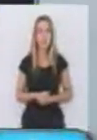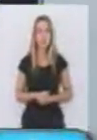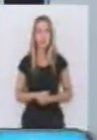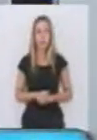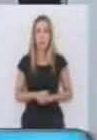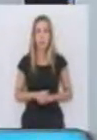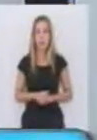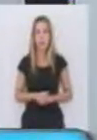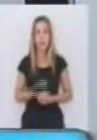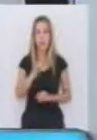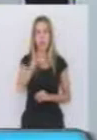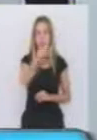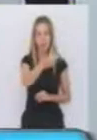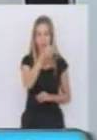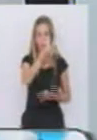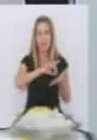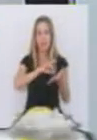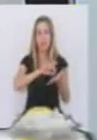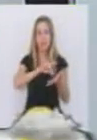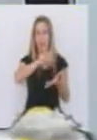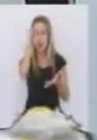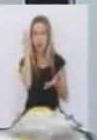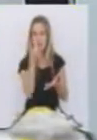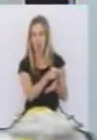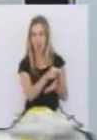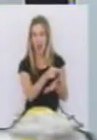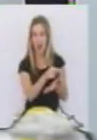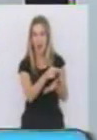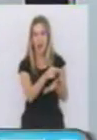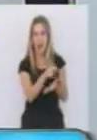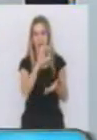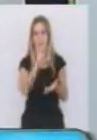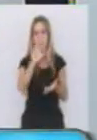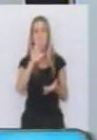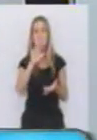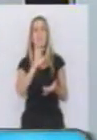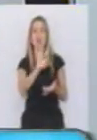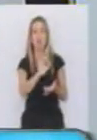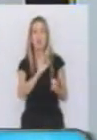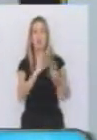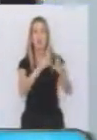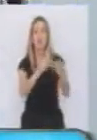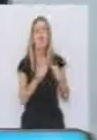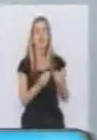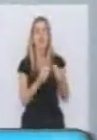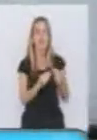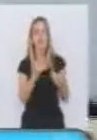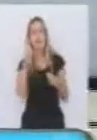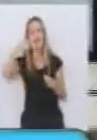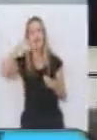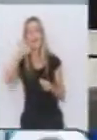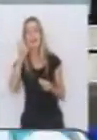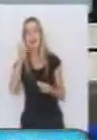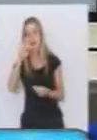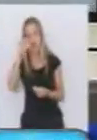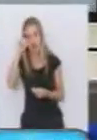ser candidato. Insaurralde no puede ser candidato. Si estuvo dudando si ser oficialista o ser opositor todo el tiempo. Entonces, y hay muchos más. Diana